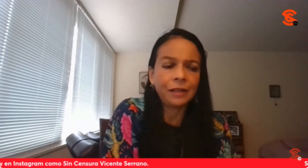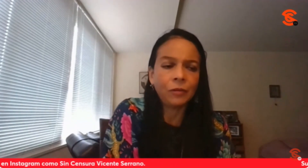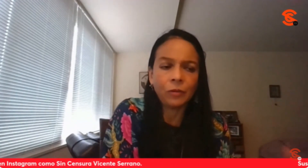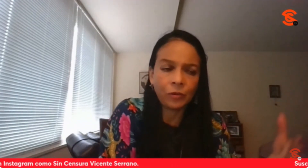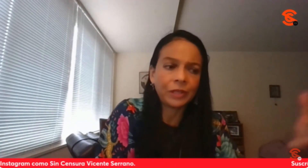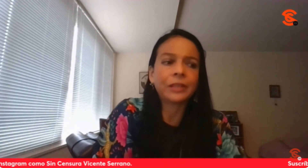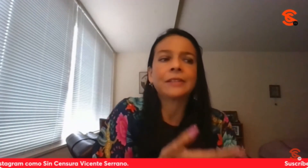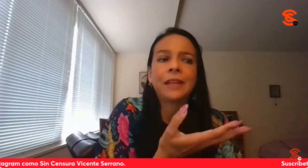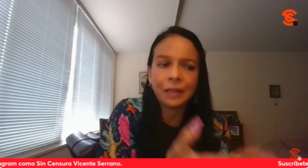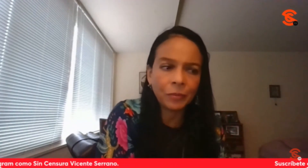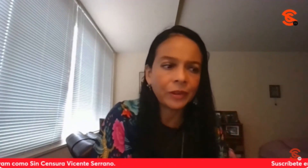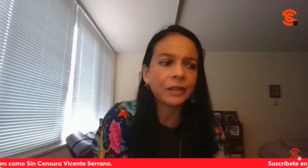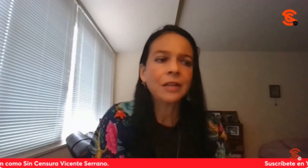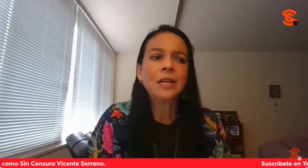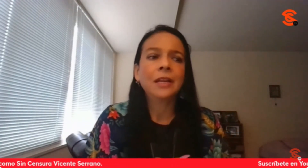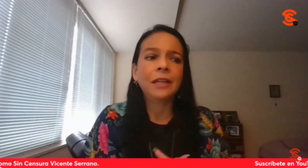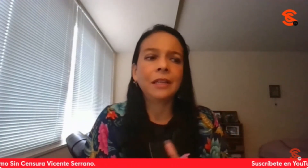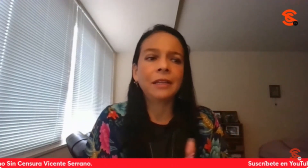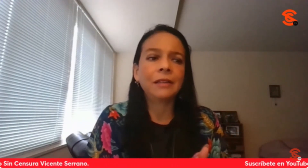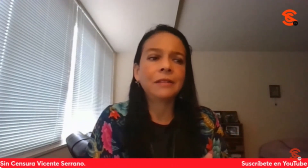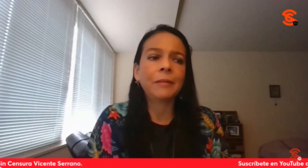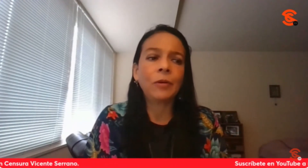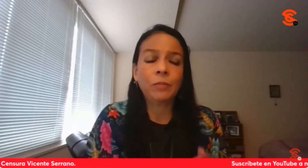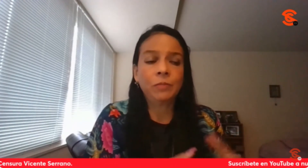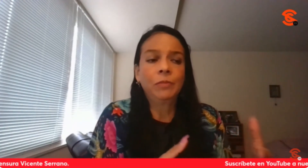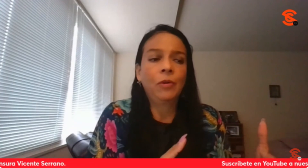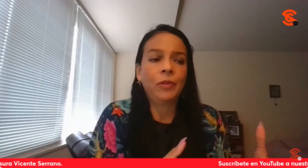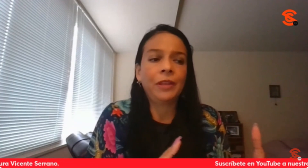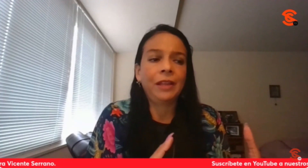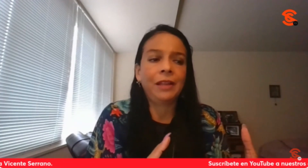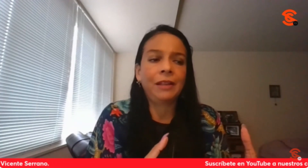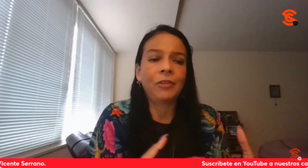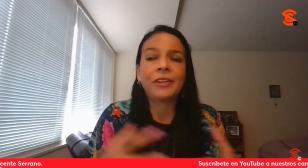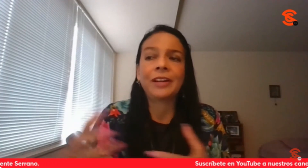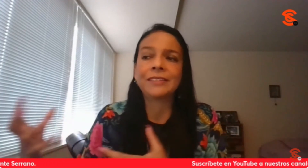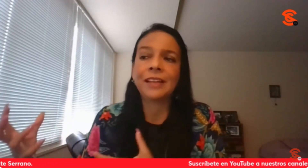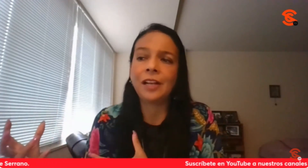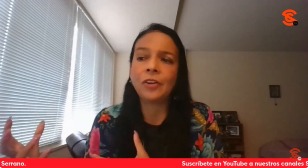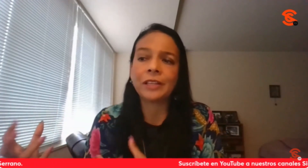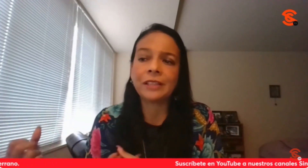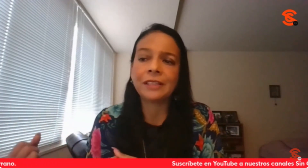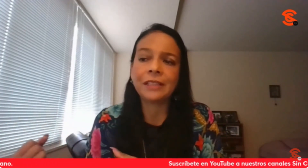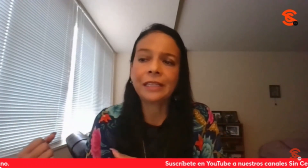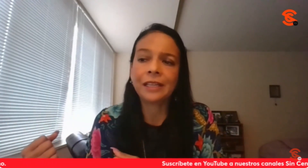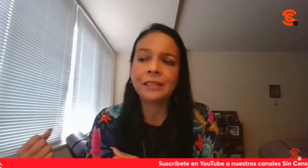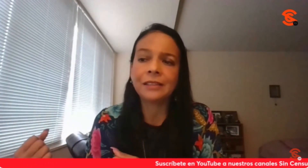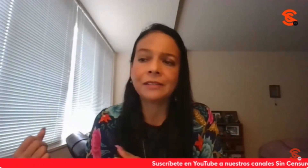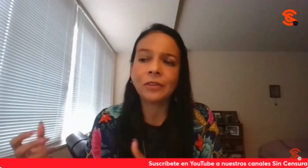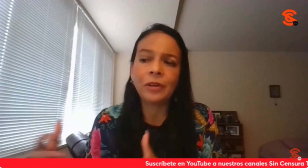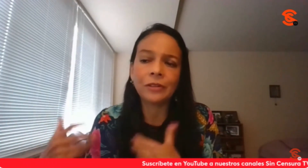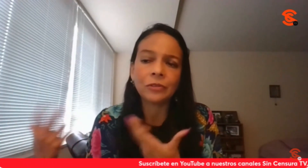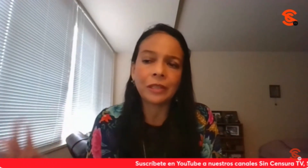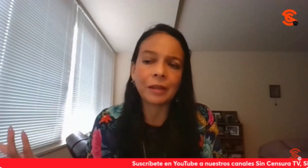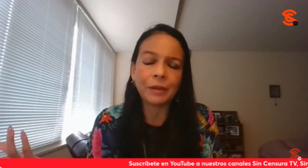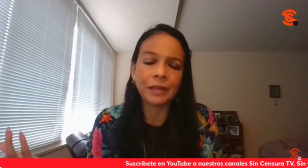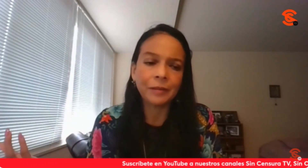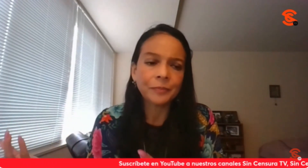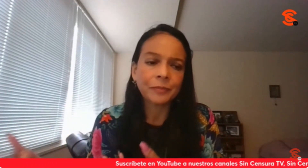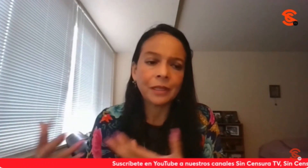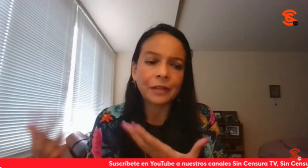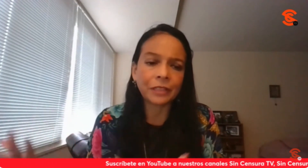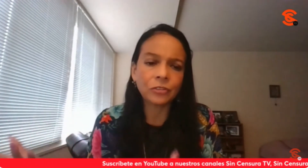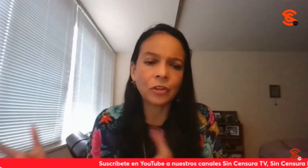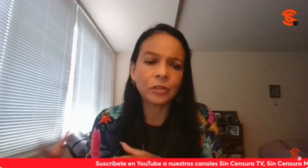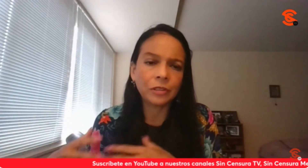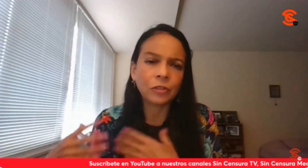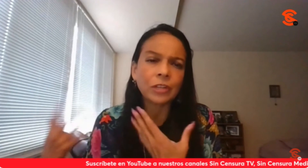llegar o de regresar al poder, o de regresar a lo que se tenía antes, ¿no? A eso se le llama